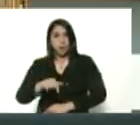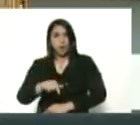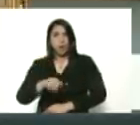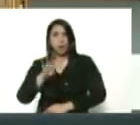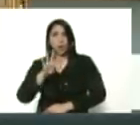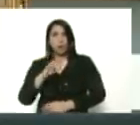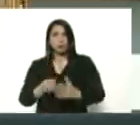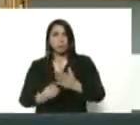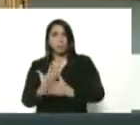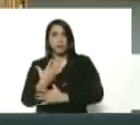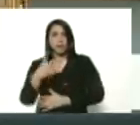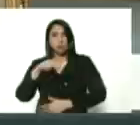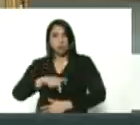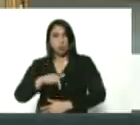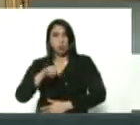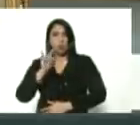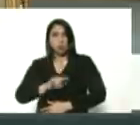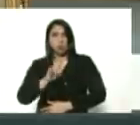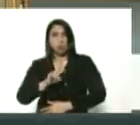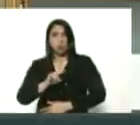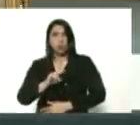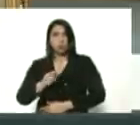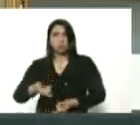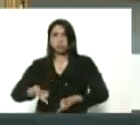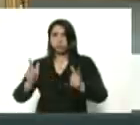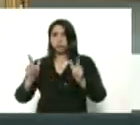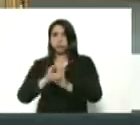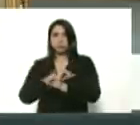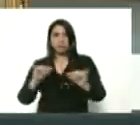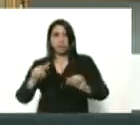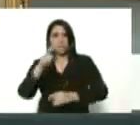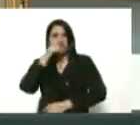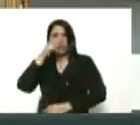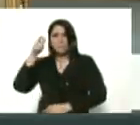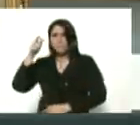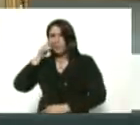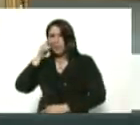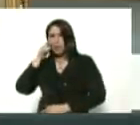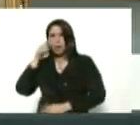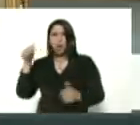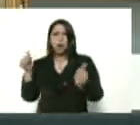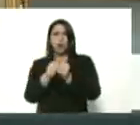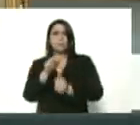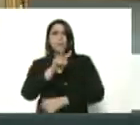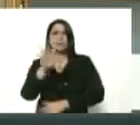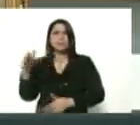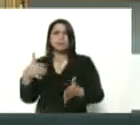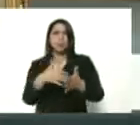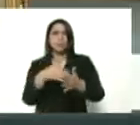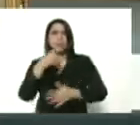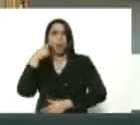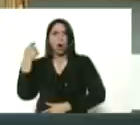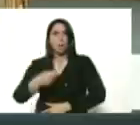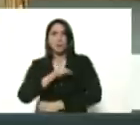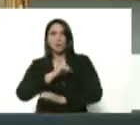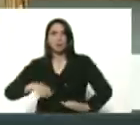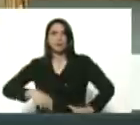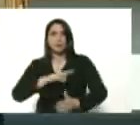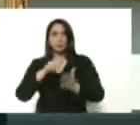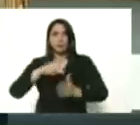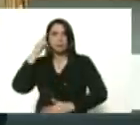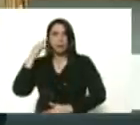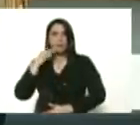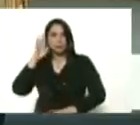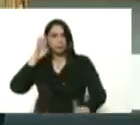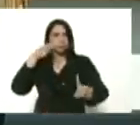lunes 4 de mayo, se activara operaciones con 25.000 hombres de la Fuerza Armada Nacional Bolivariana en